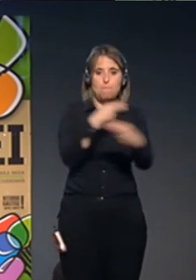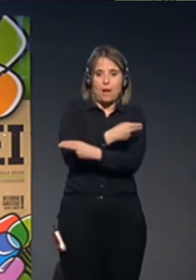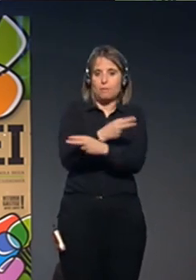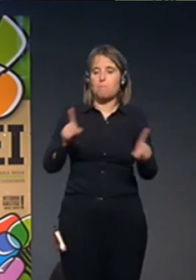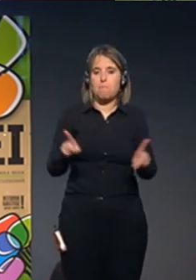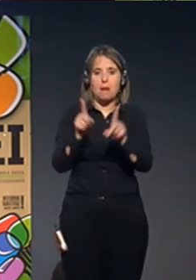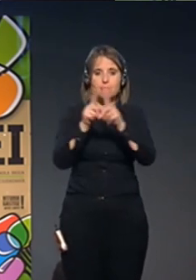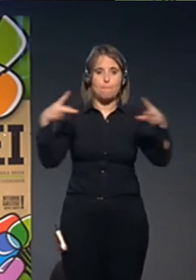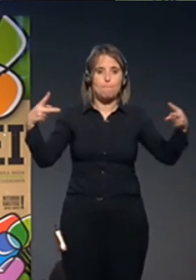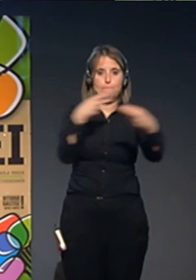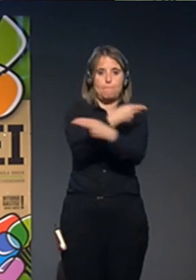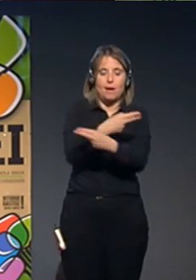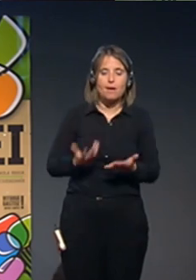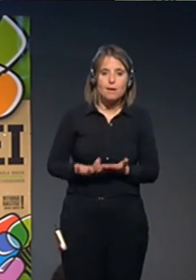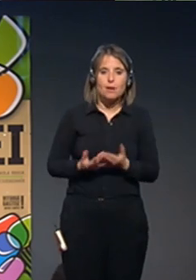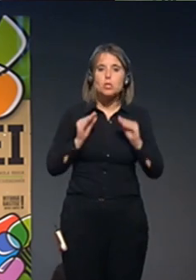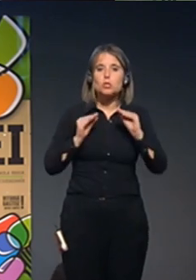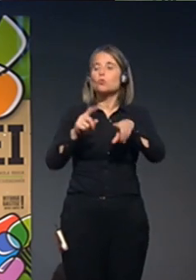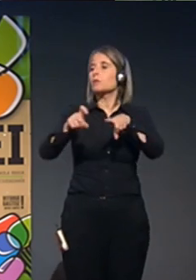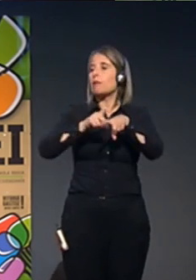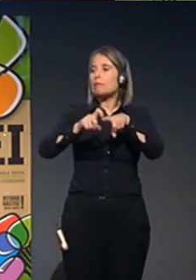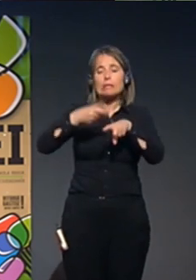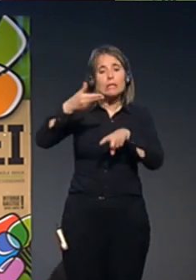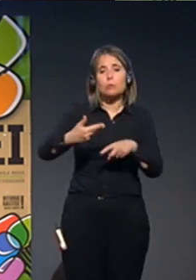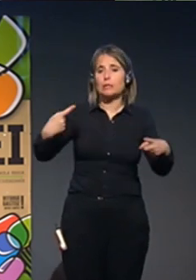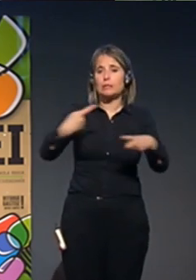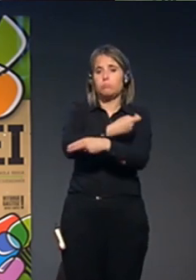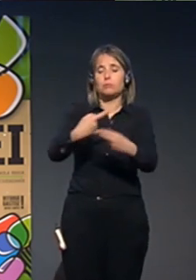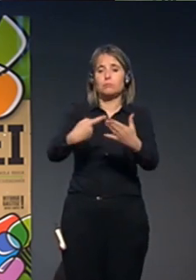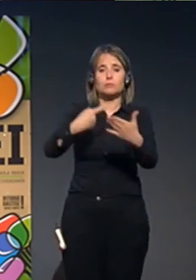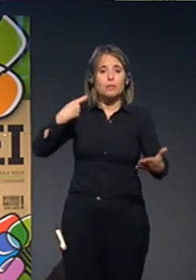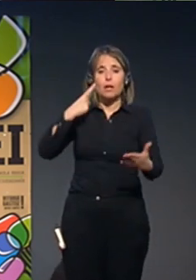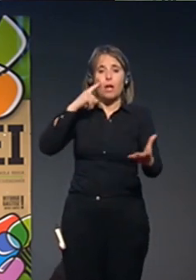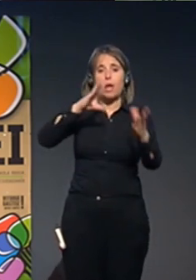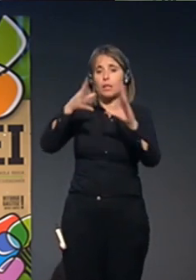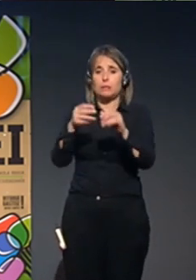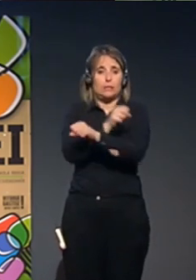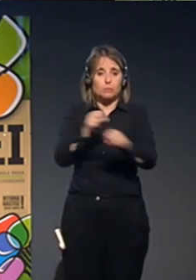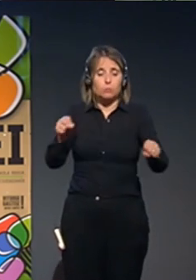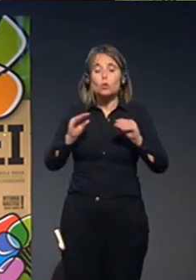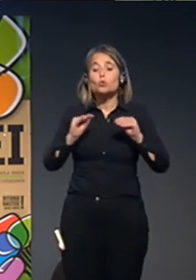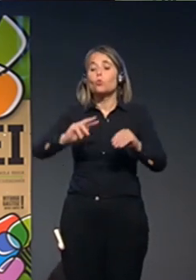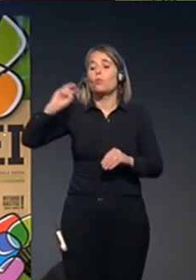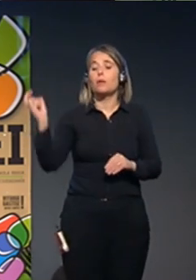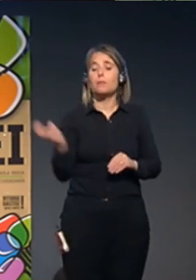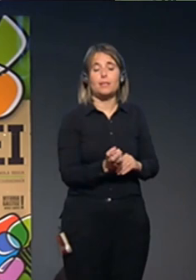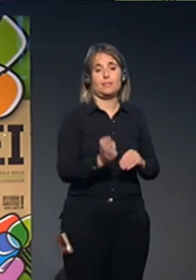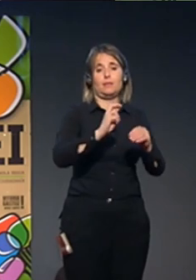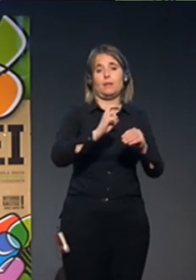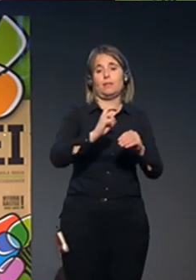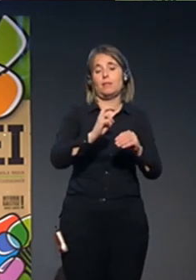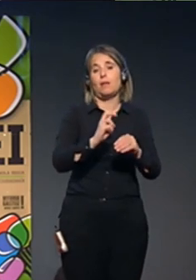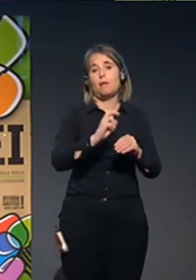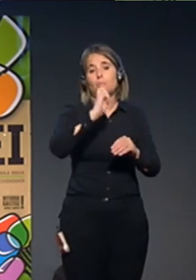la planta de la característica más importante que le ha dado la naturaleza para adaptarse que es su diversidad dentro